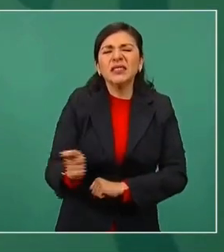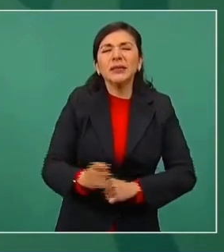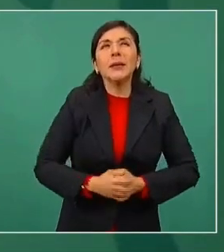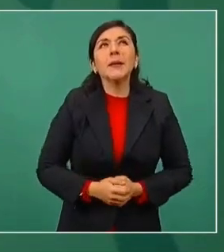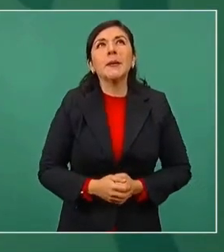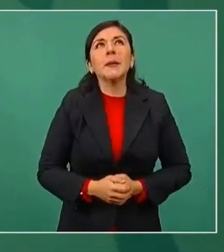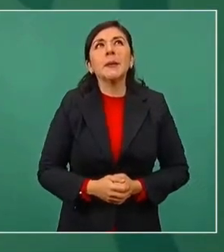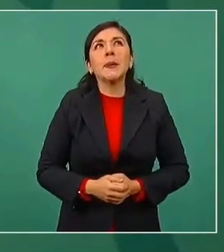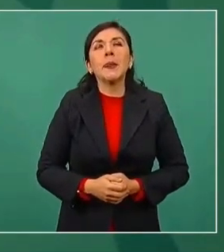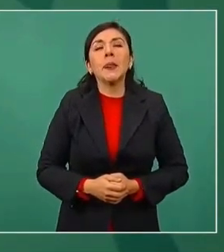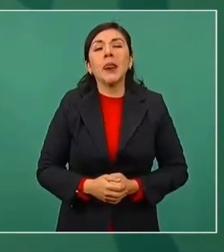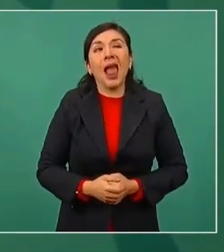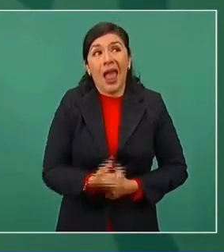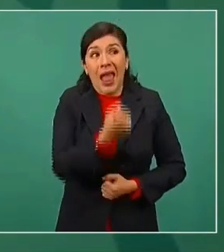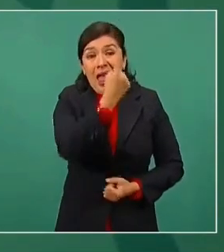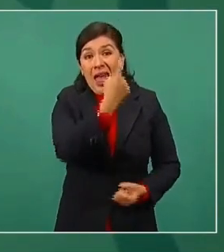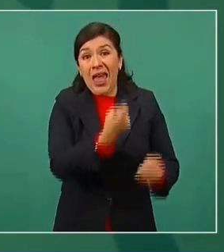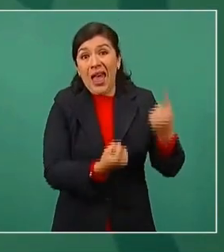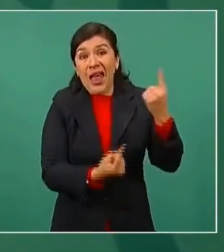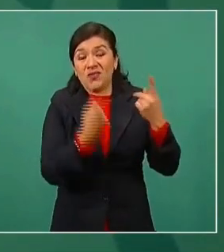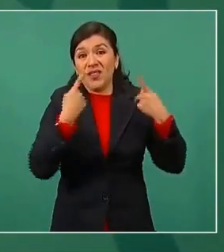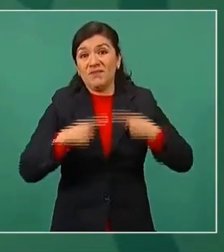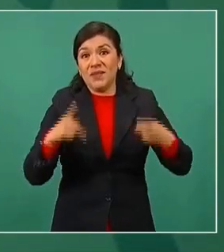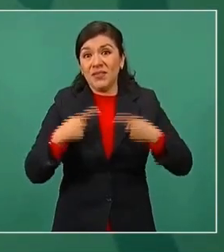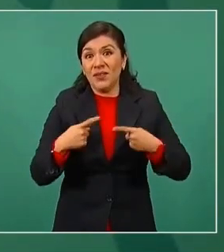Que hay quienes se aprovechan.